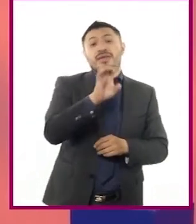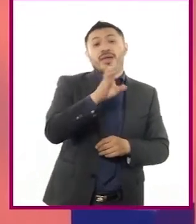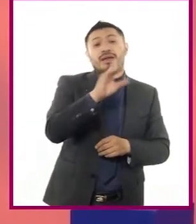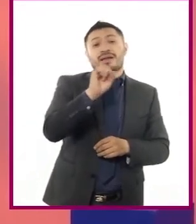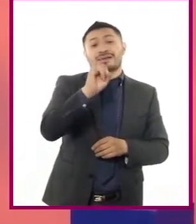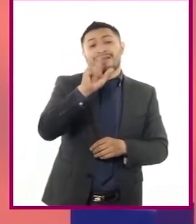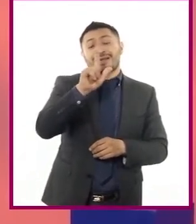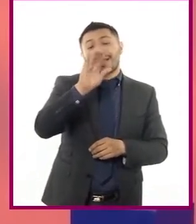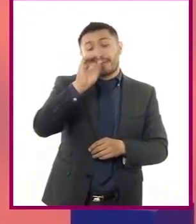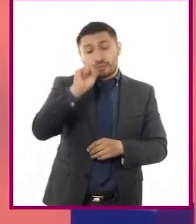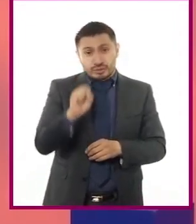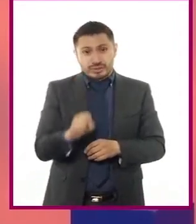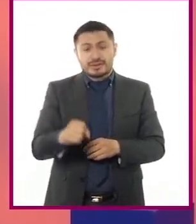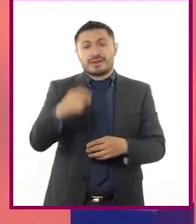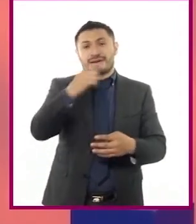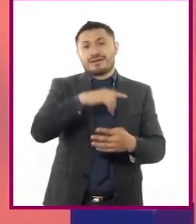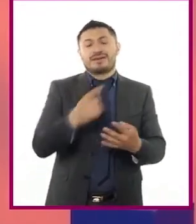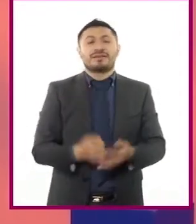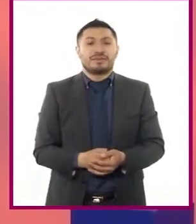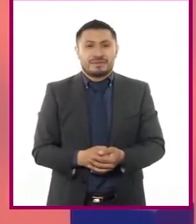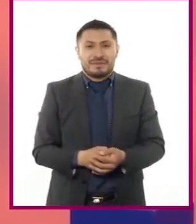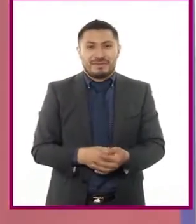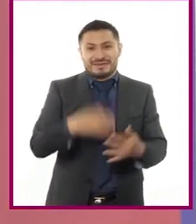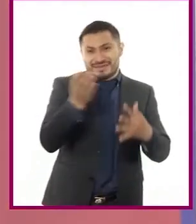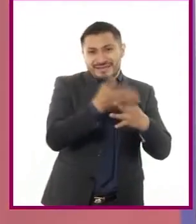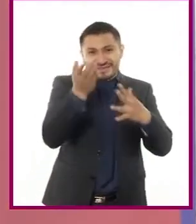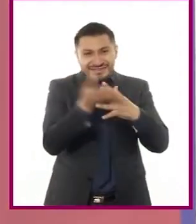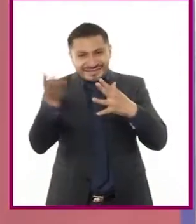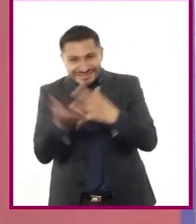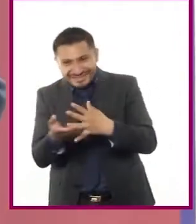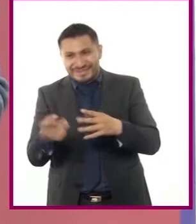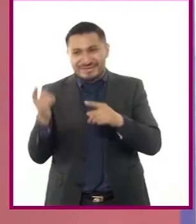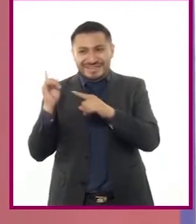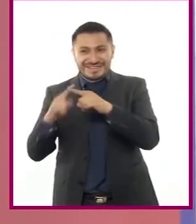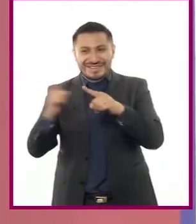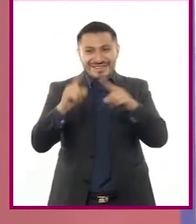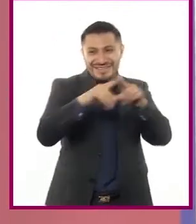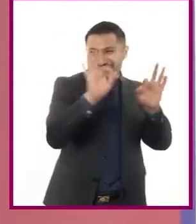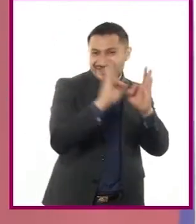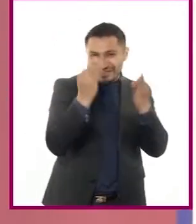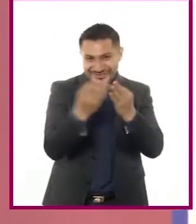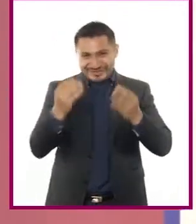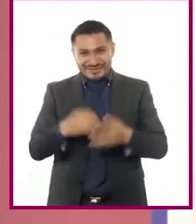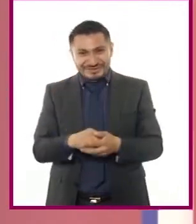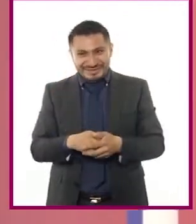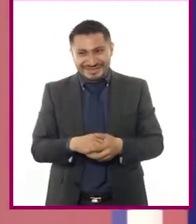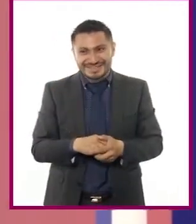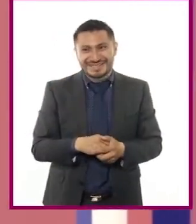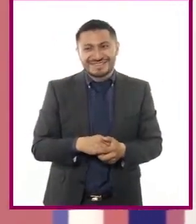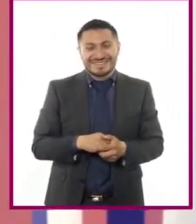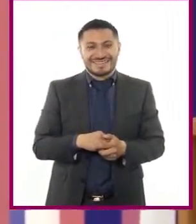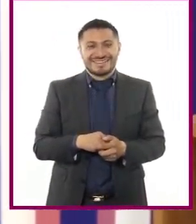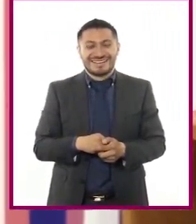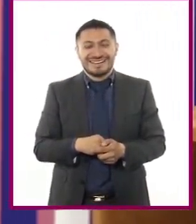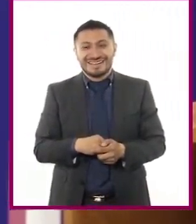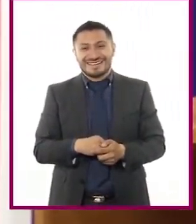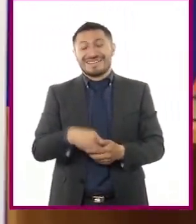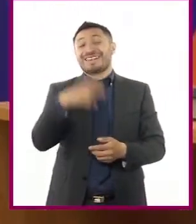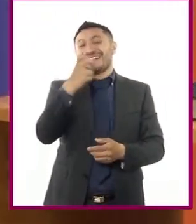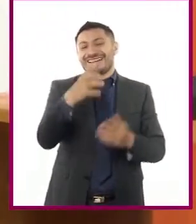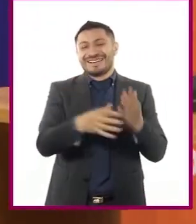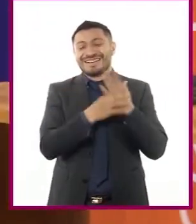en 4 estrofas, 2 cuartetos y 2 tercetos. Por otra parte, profesor Jorge, se dice que de entre las